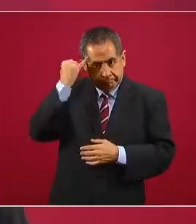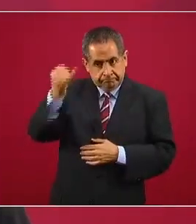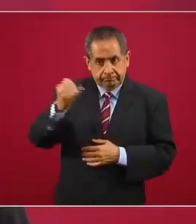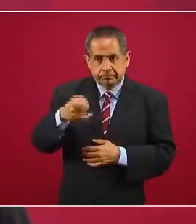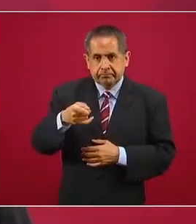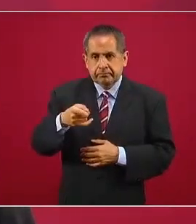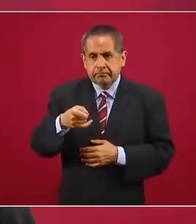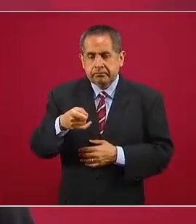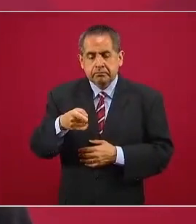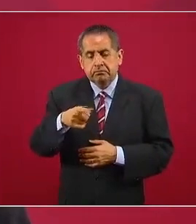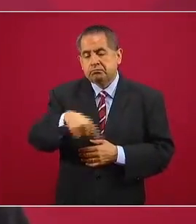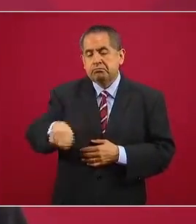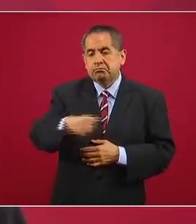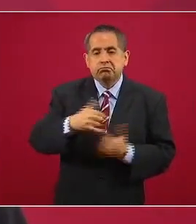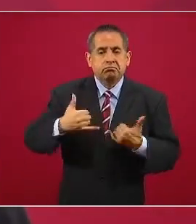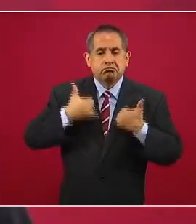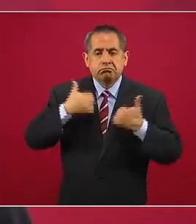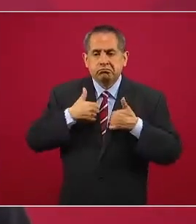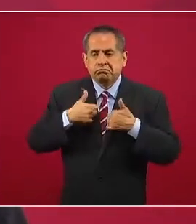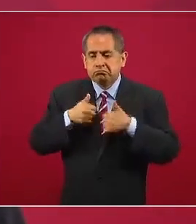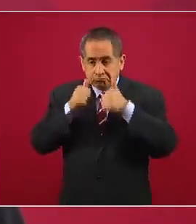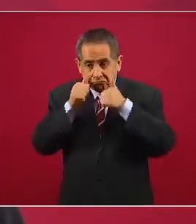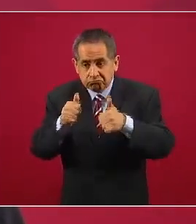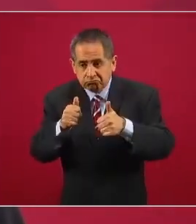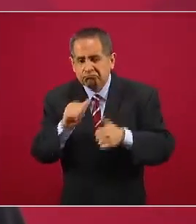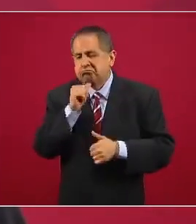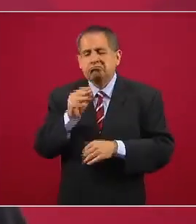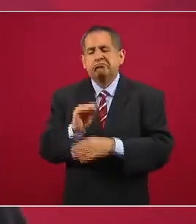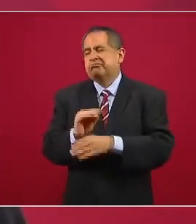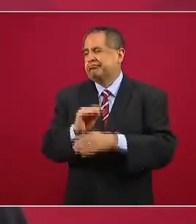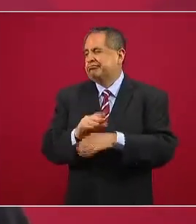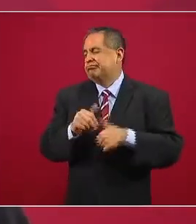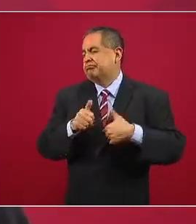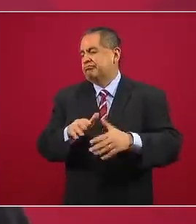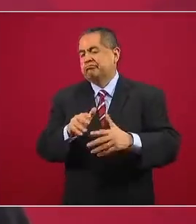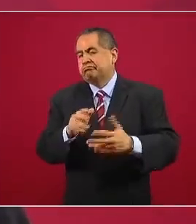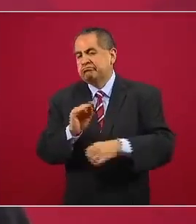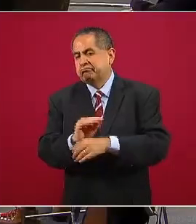no son atendidos los jóvenes.